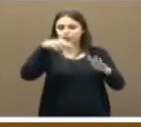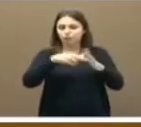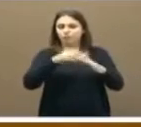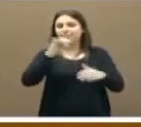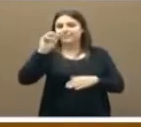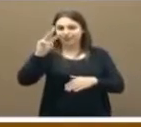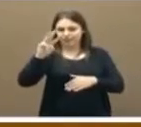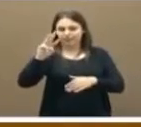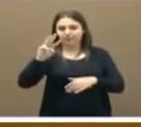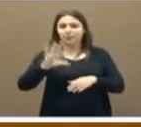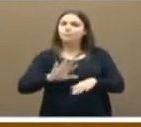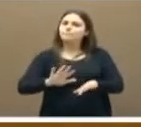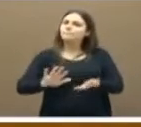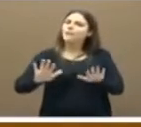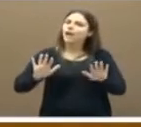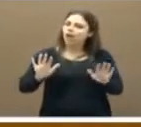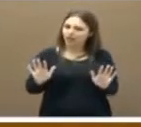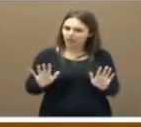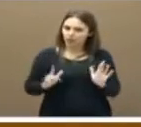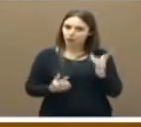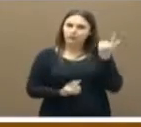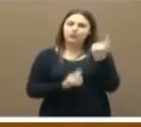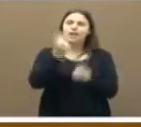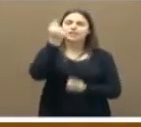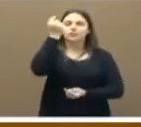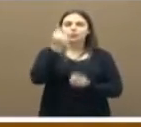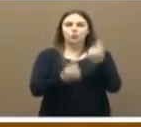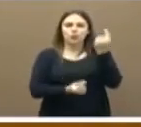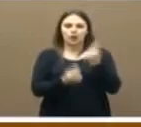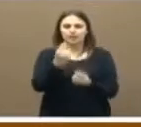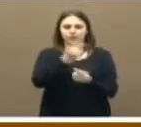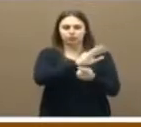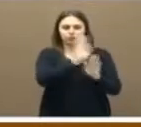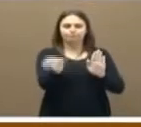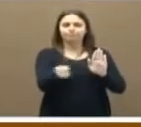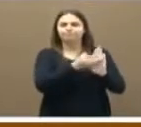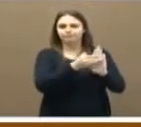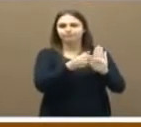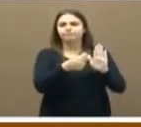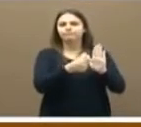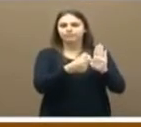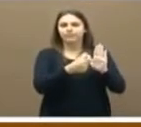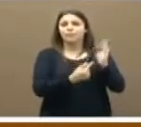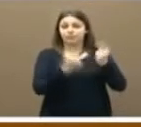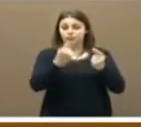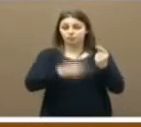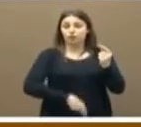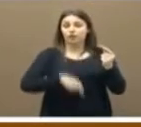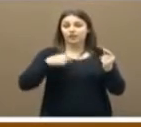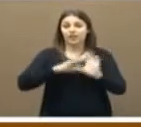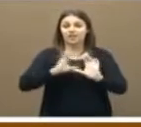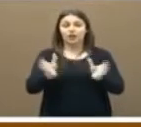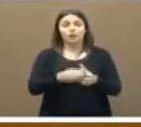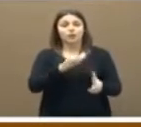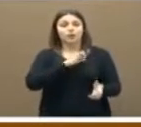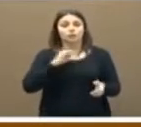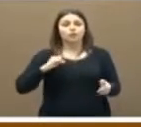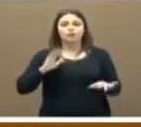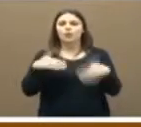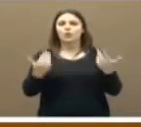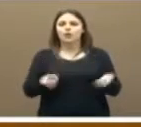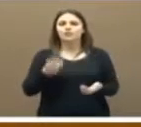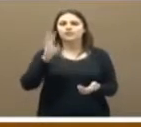2007-2013. Sin embargo, el presupuesto que constaba en el presupuesto general de la comunidad autónoma era